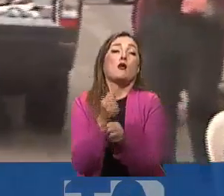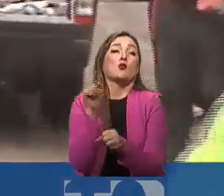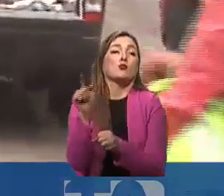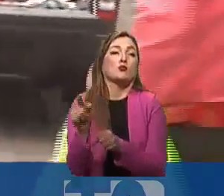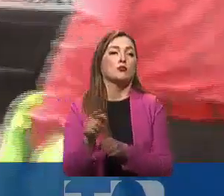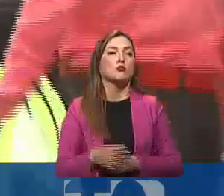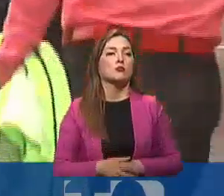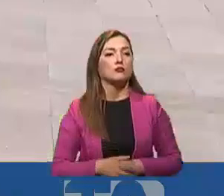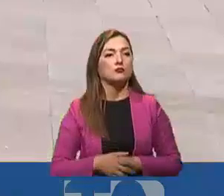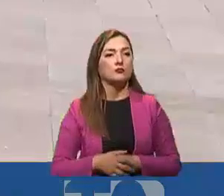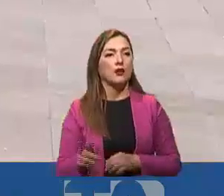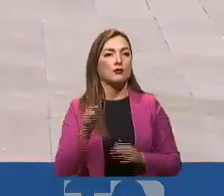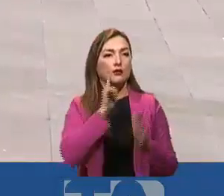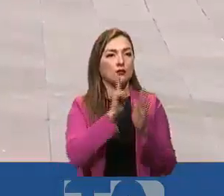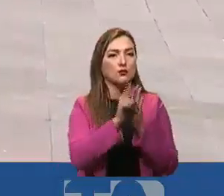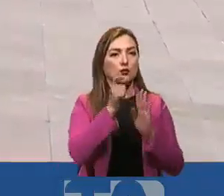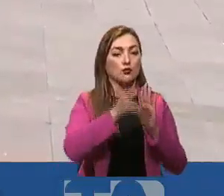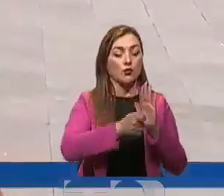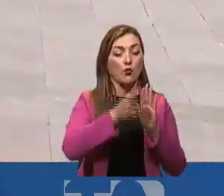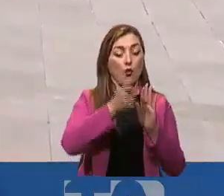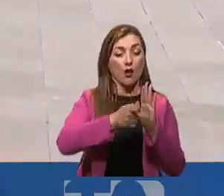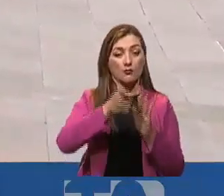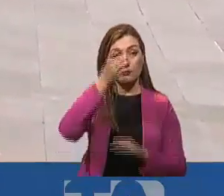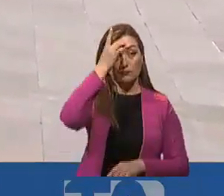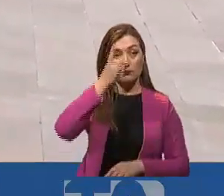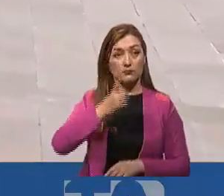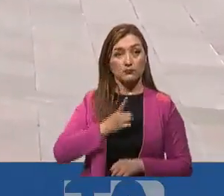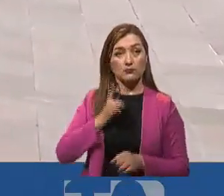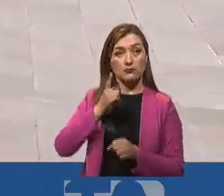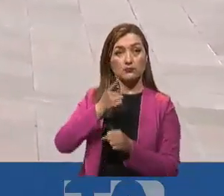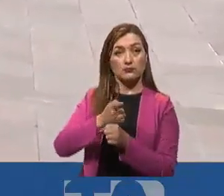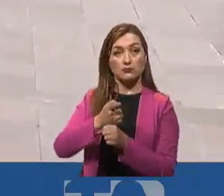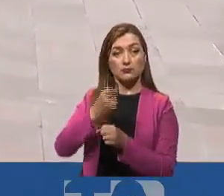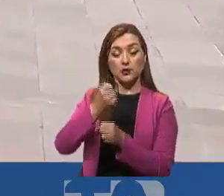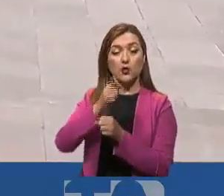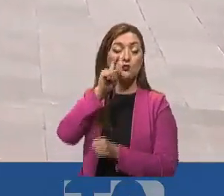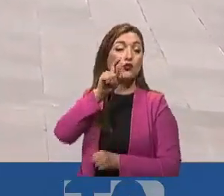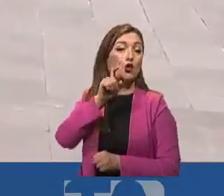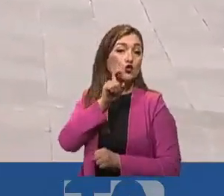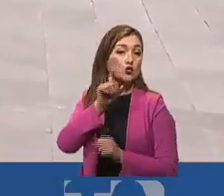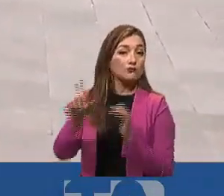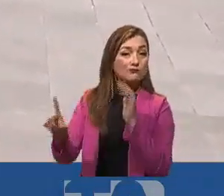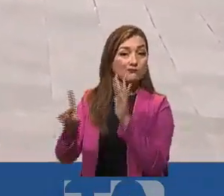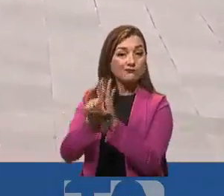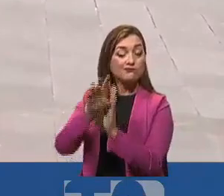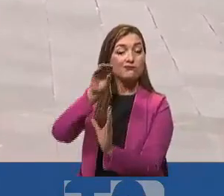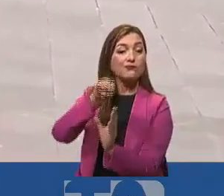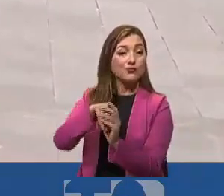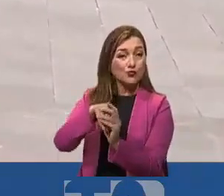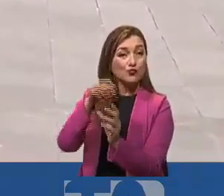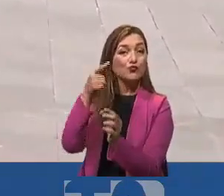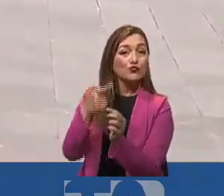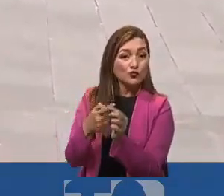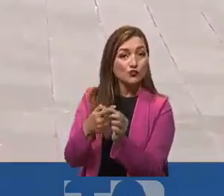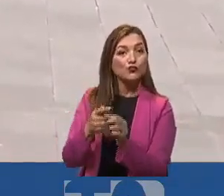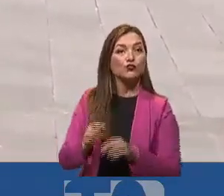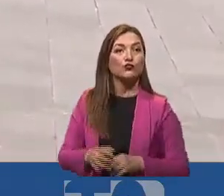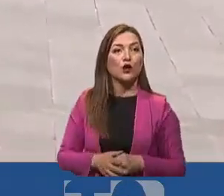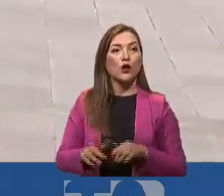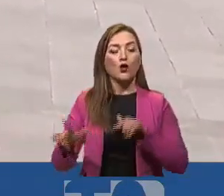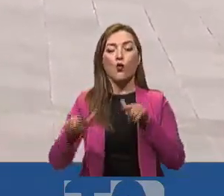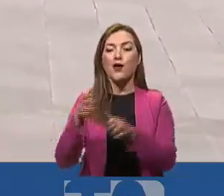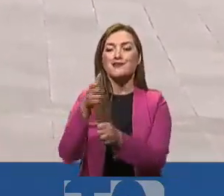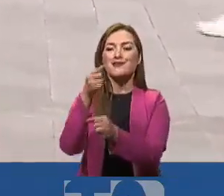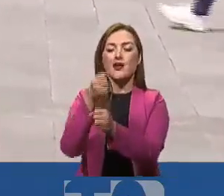una acción de protección. El juez dictaminó que se regularice el trabajo sexual dentro de la ciudad de Quito, que nos busquen